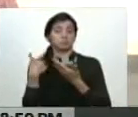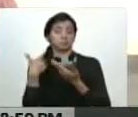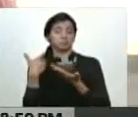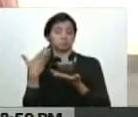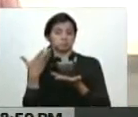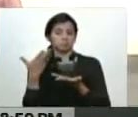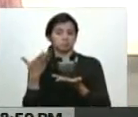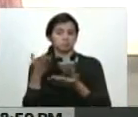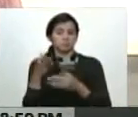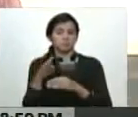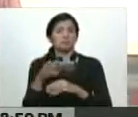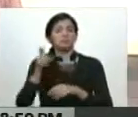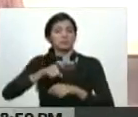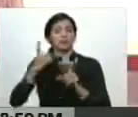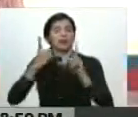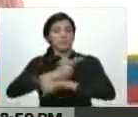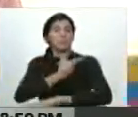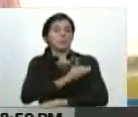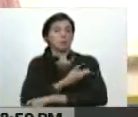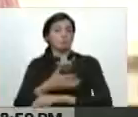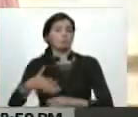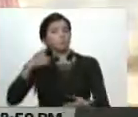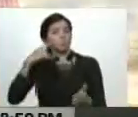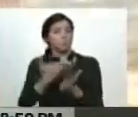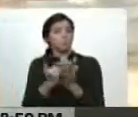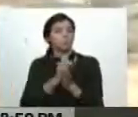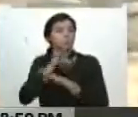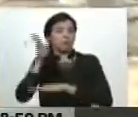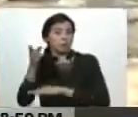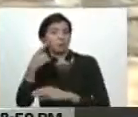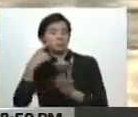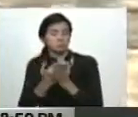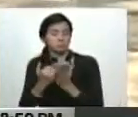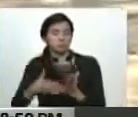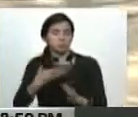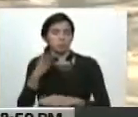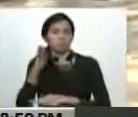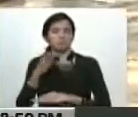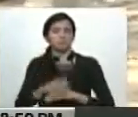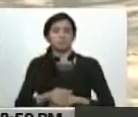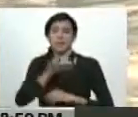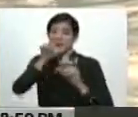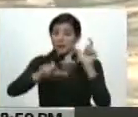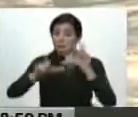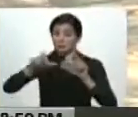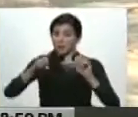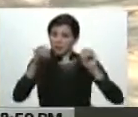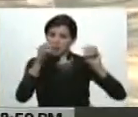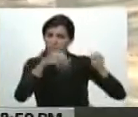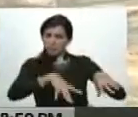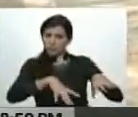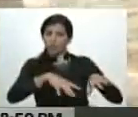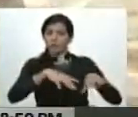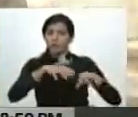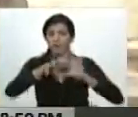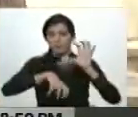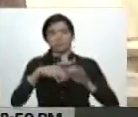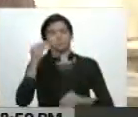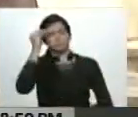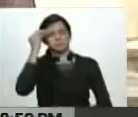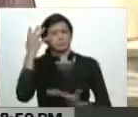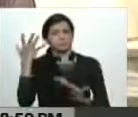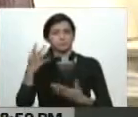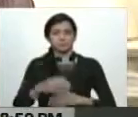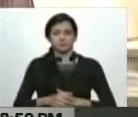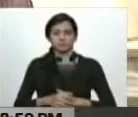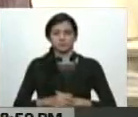porque necesito también sus vacunas para ver si de repente allí las consigo. Esto piensa de las personas que abandonan a sus mascotas.